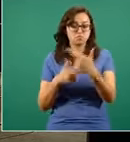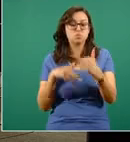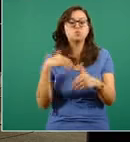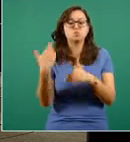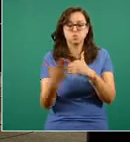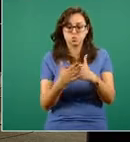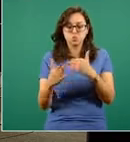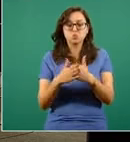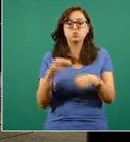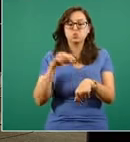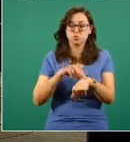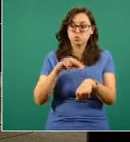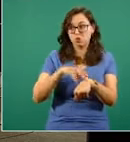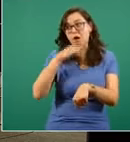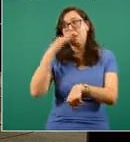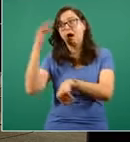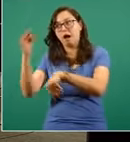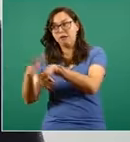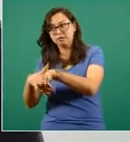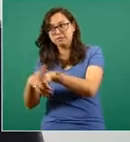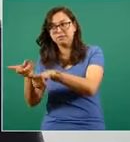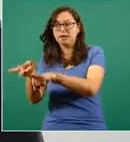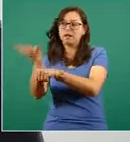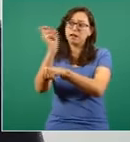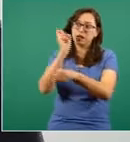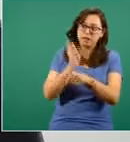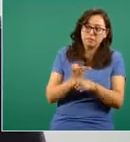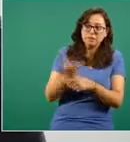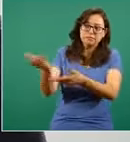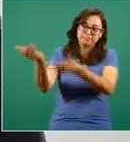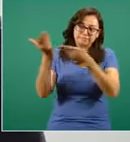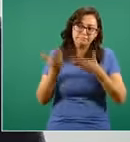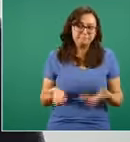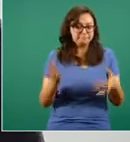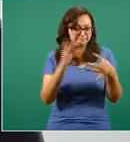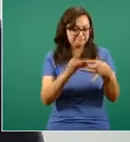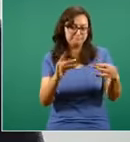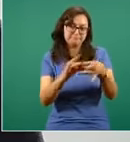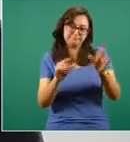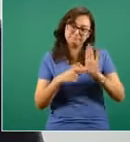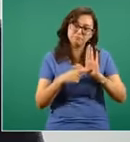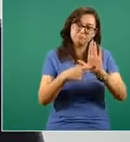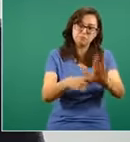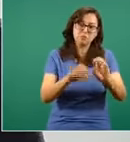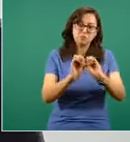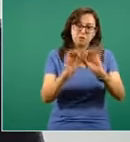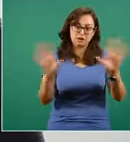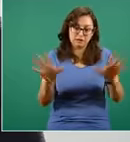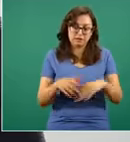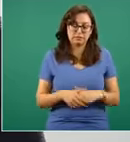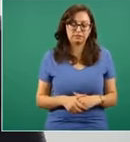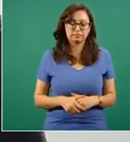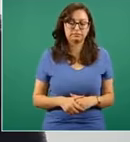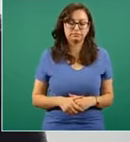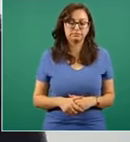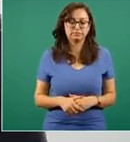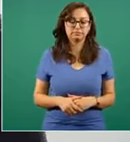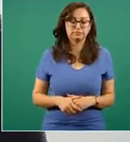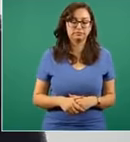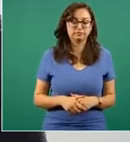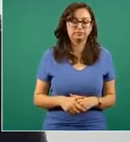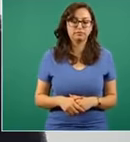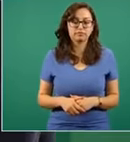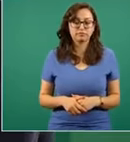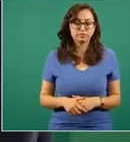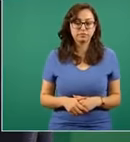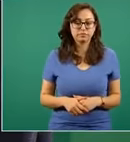brevedad que le sea posible nos venga y nos comparta estos protocolos y sobre todo el relacionado al señor presidente. Recordemos que más allá de lo